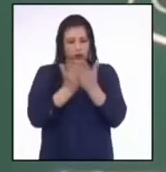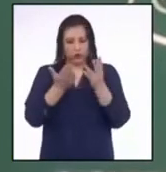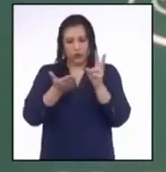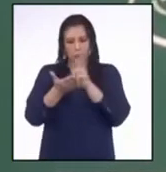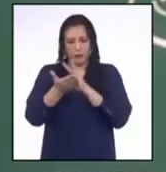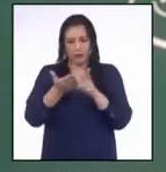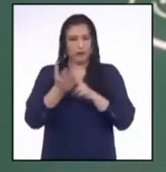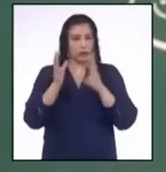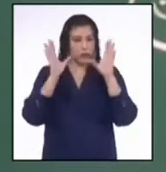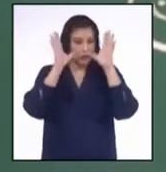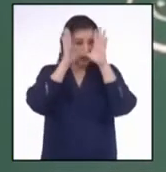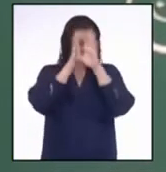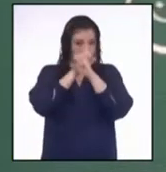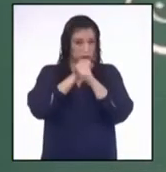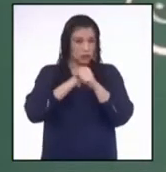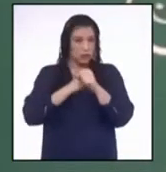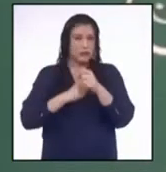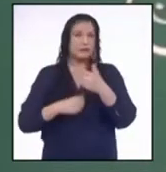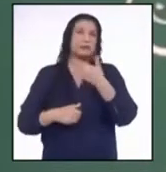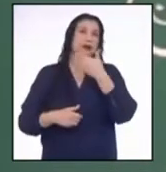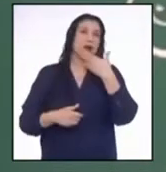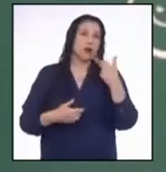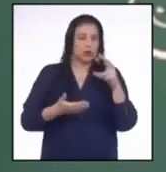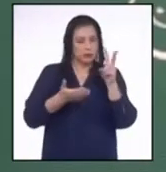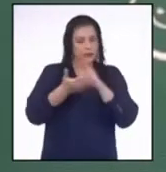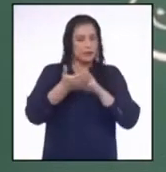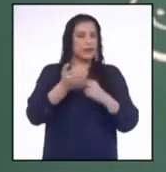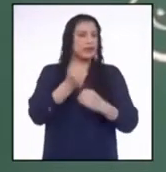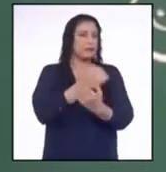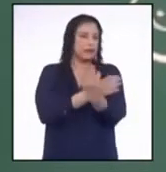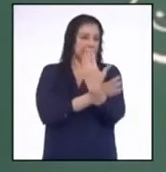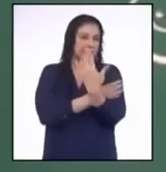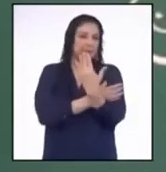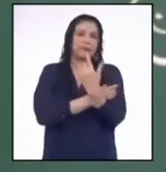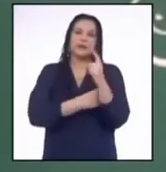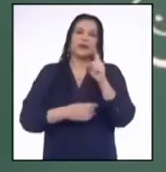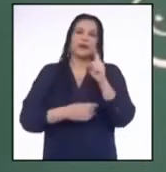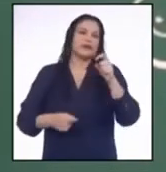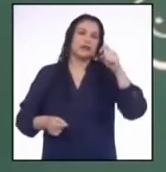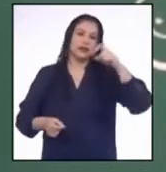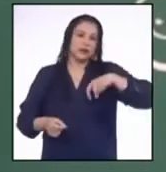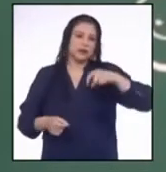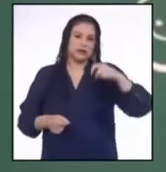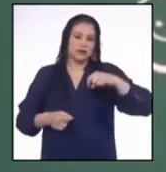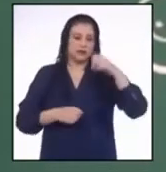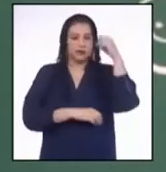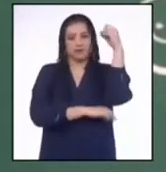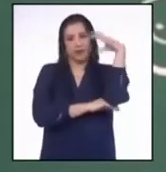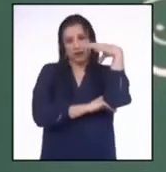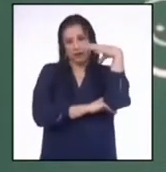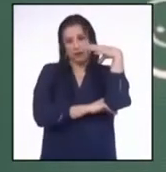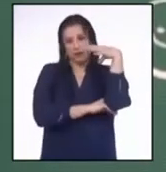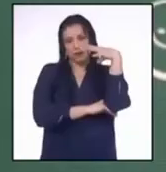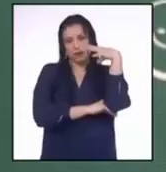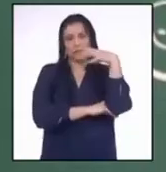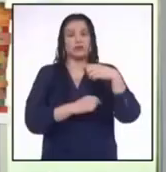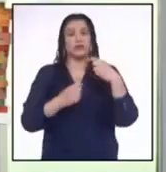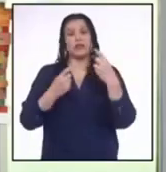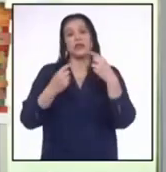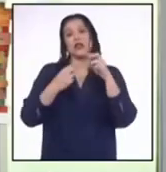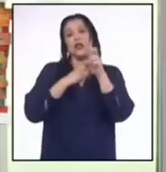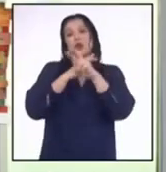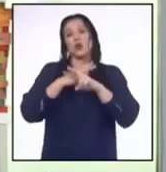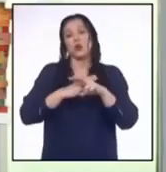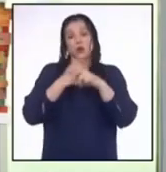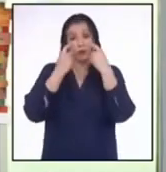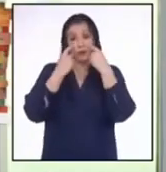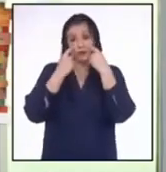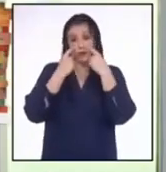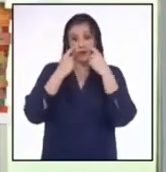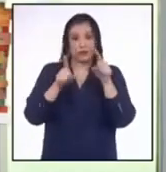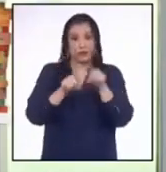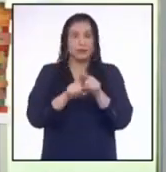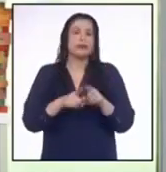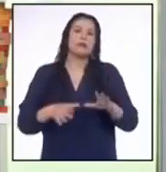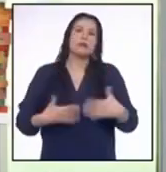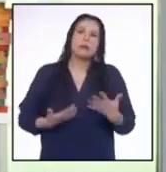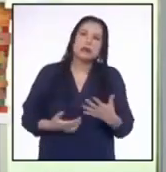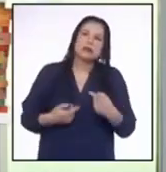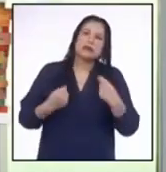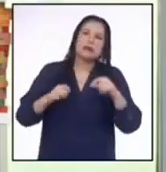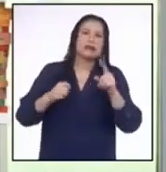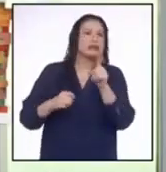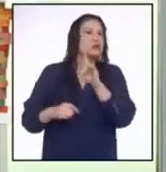ahora por las noches lo voy a leer por las mañanas. Así ya no voy a encender el foco de mi lámpara y bueno, cuido mis ojos. También puedo evitar usar